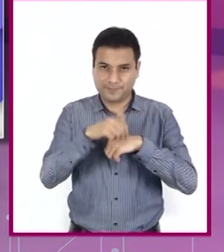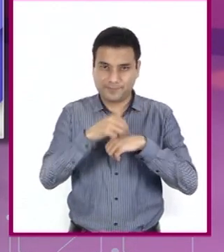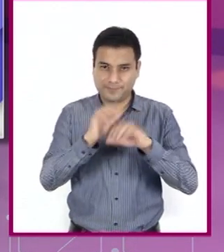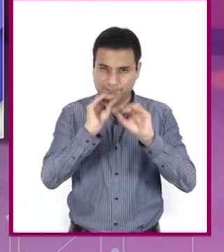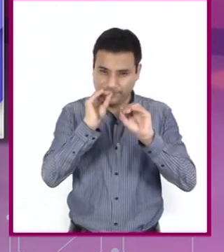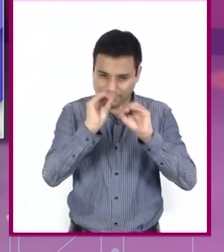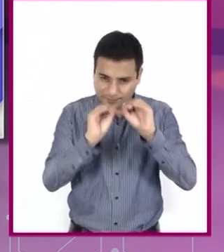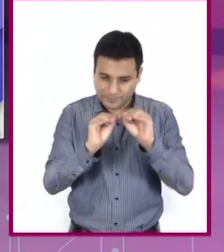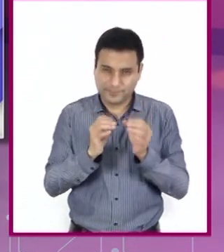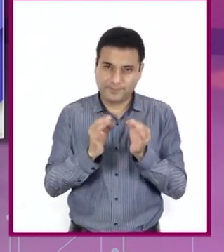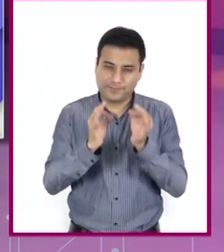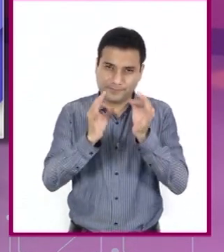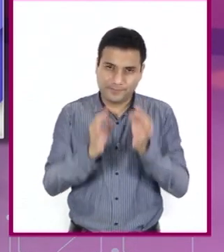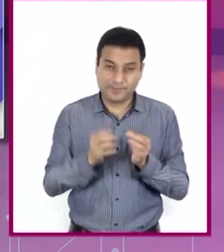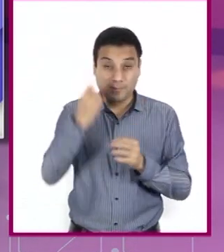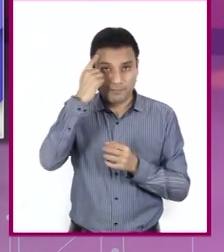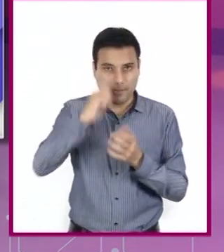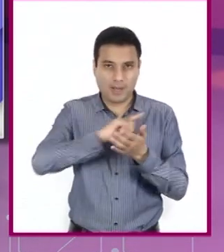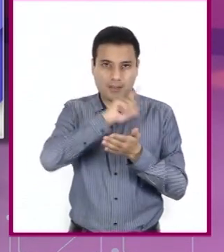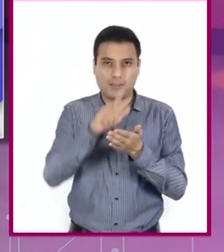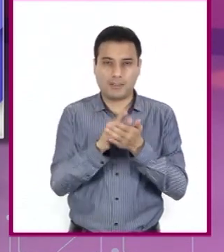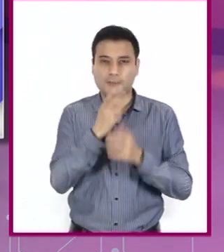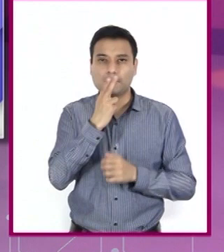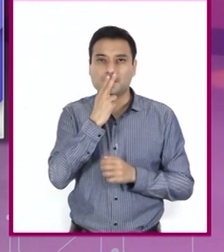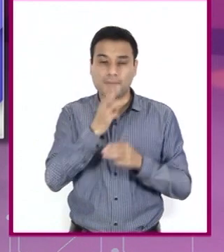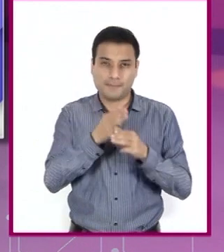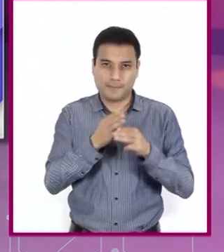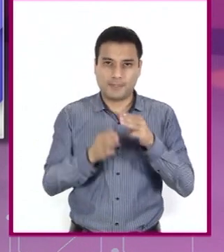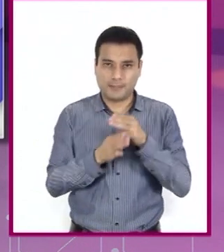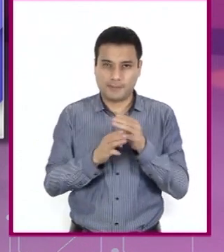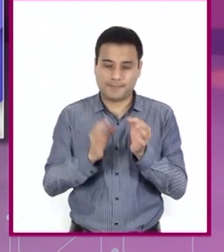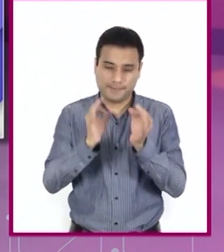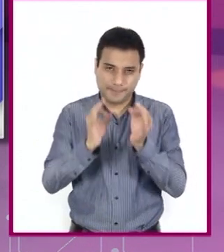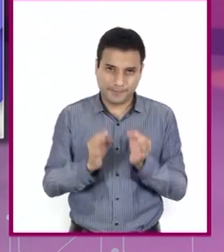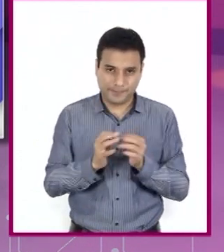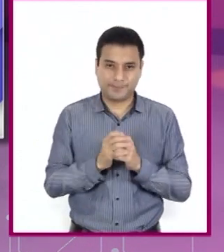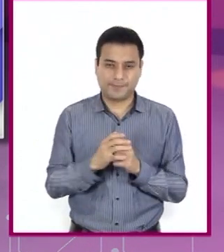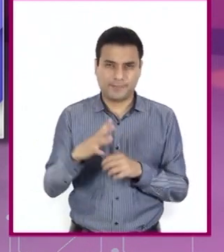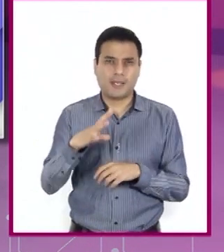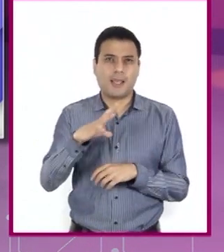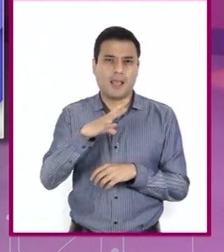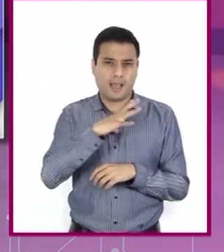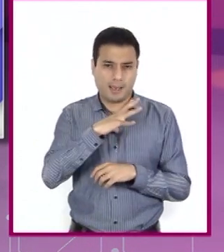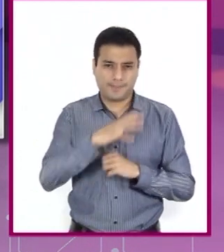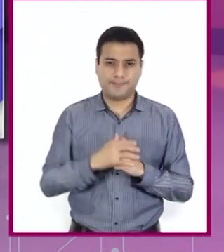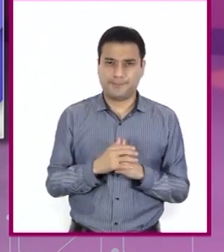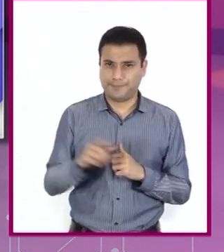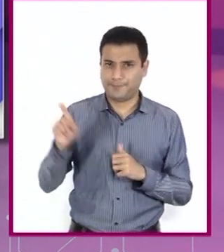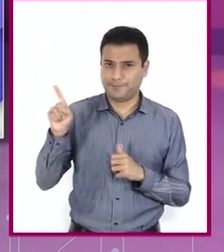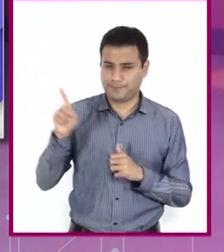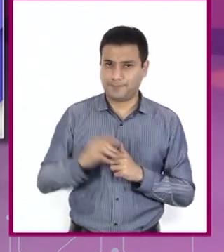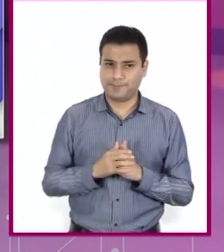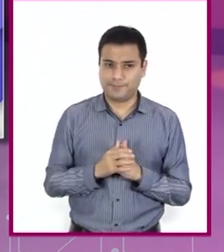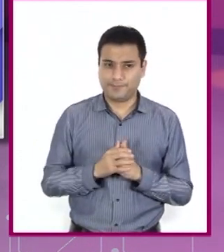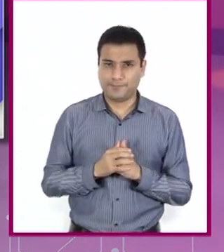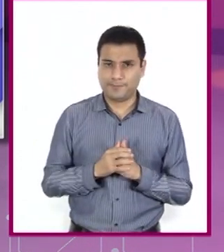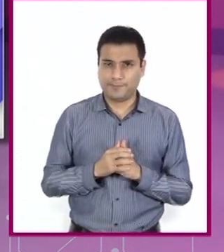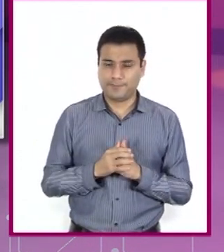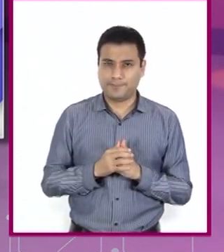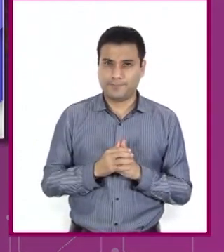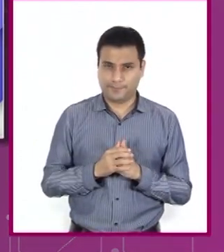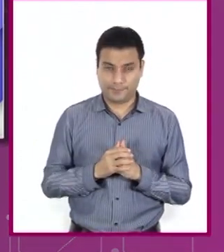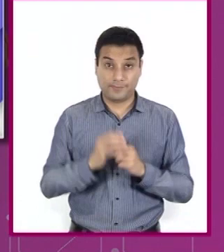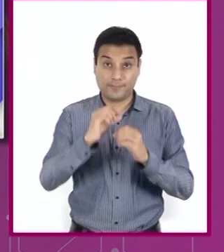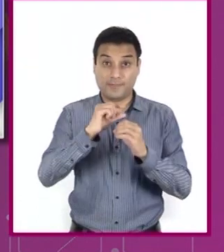la conservación de la materia y comprobamos que tanto hay en reactivos como en productos, de manera que el número total de